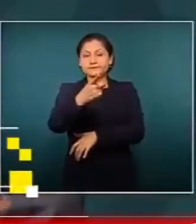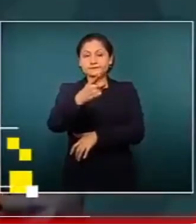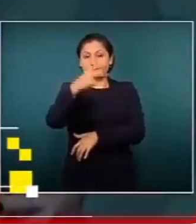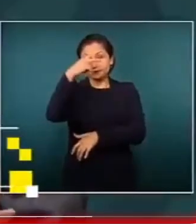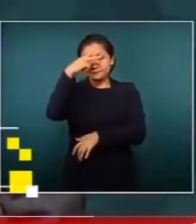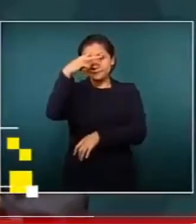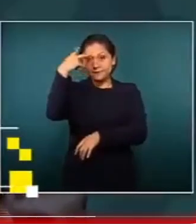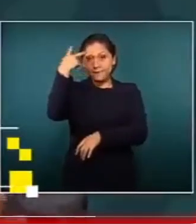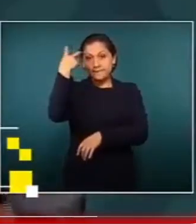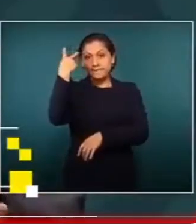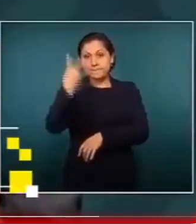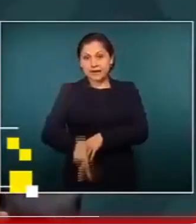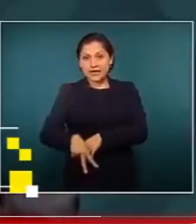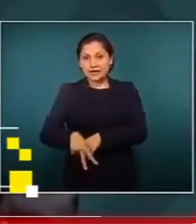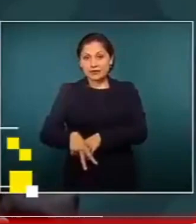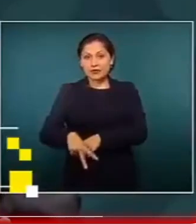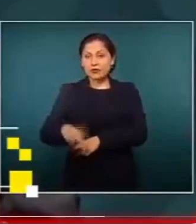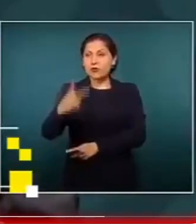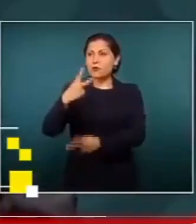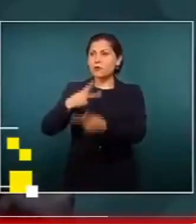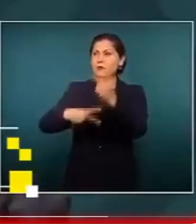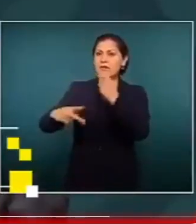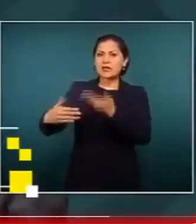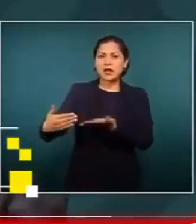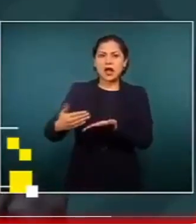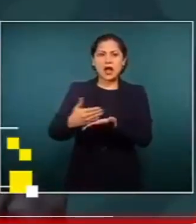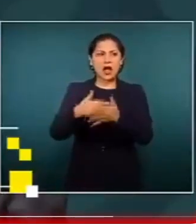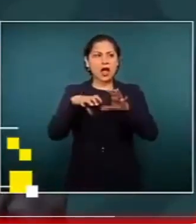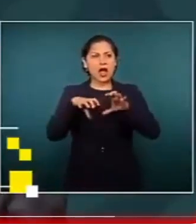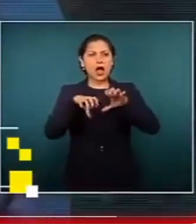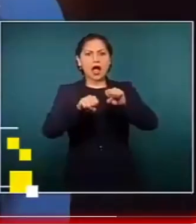México no es tierra de conquista.